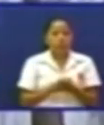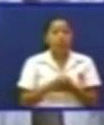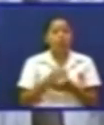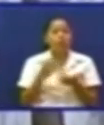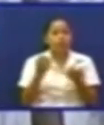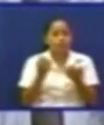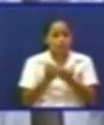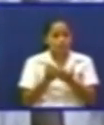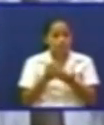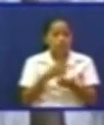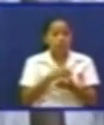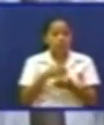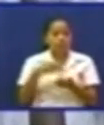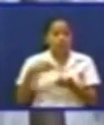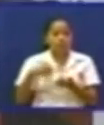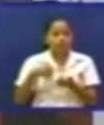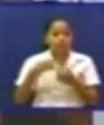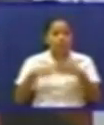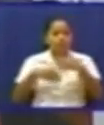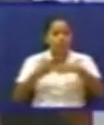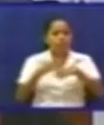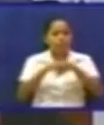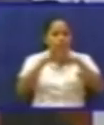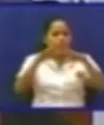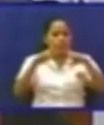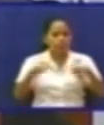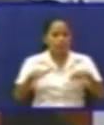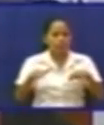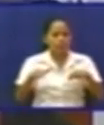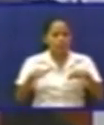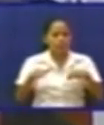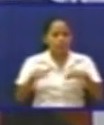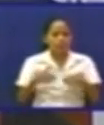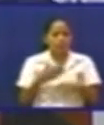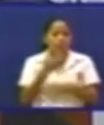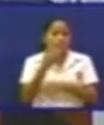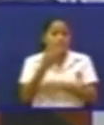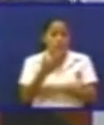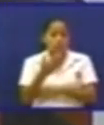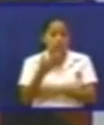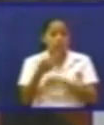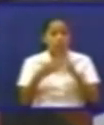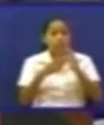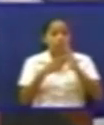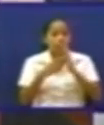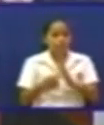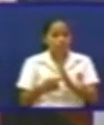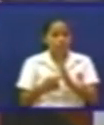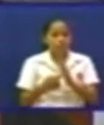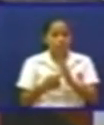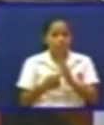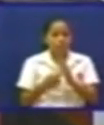y lograron, al final de cuentas, resultados favorables